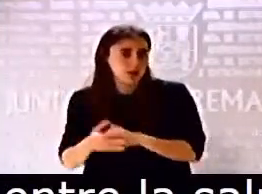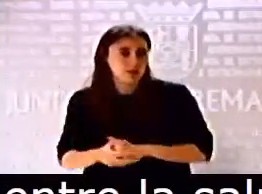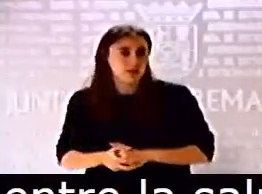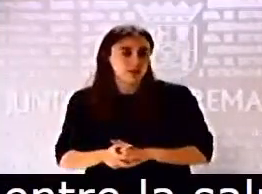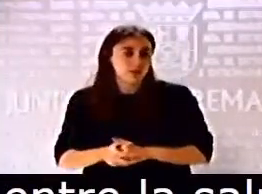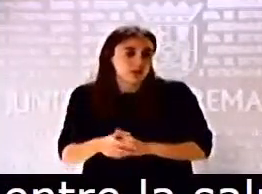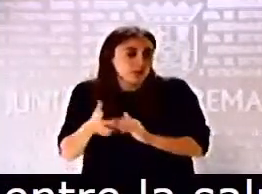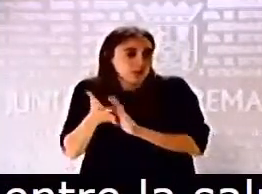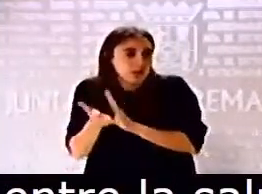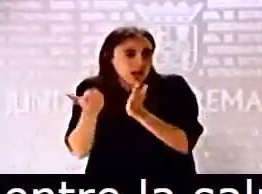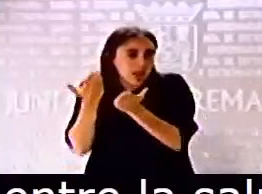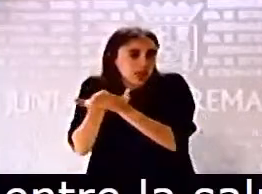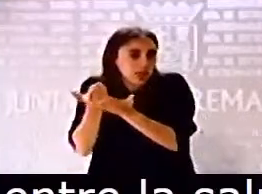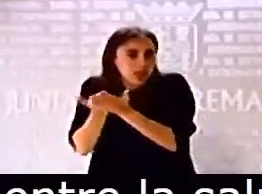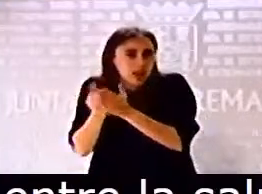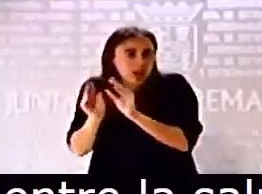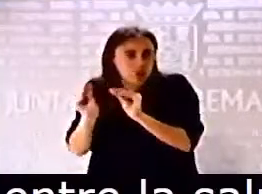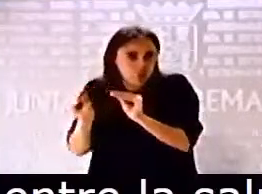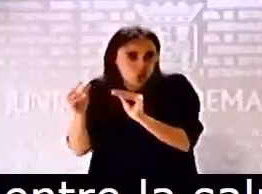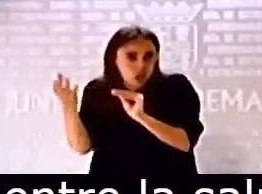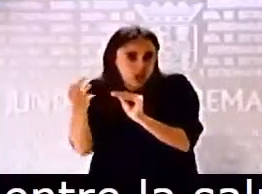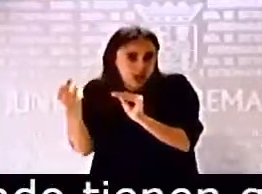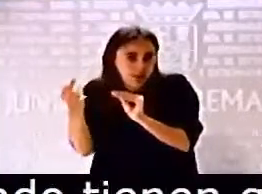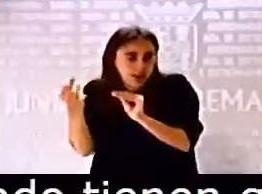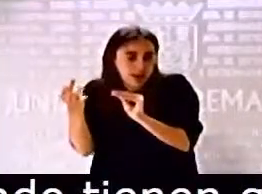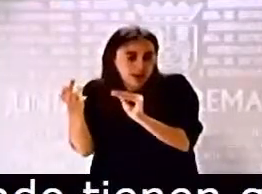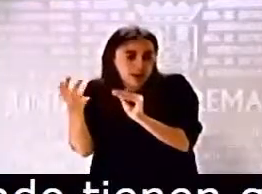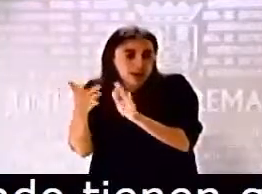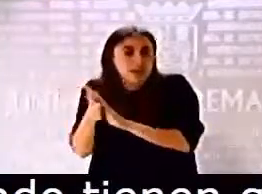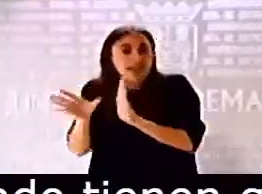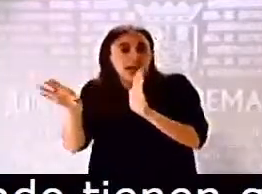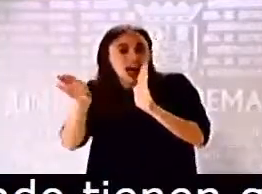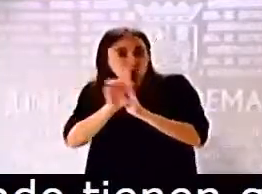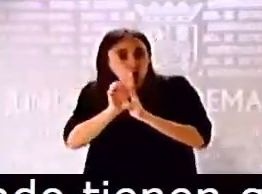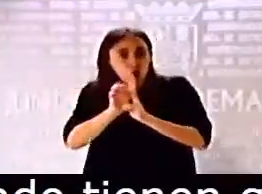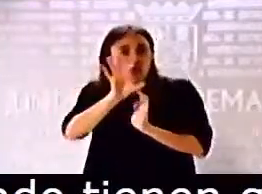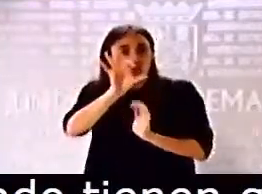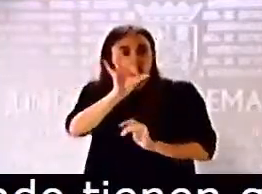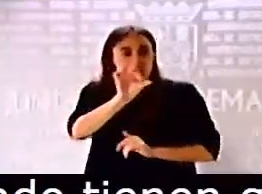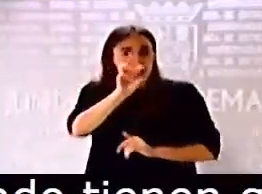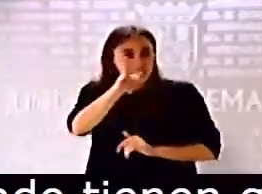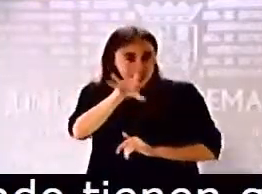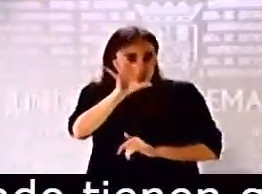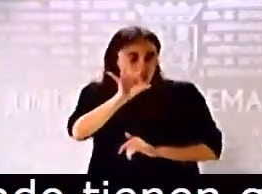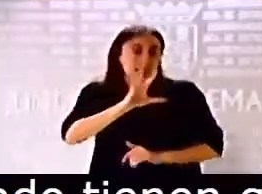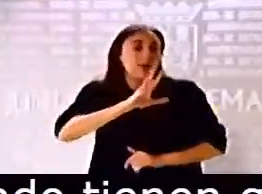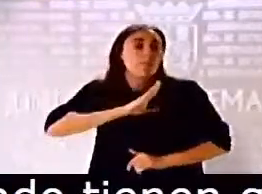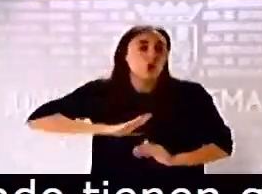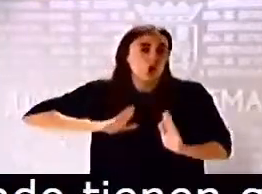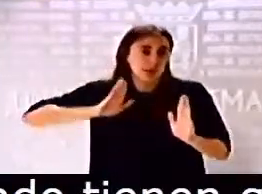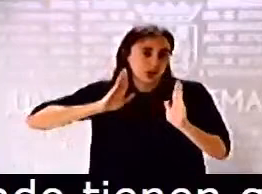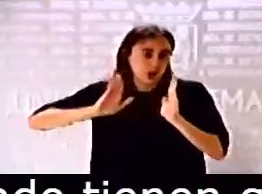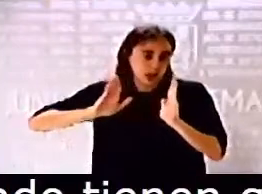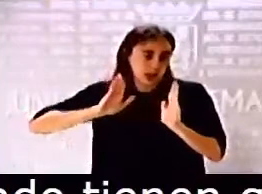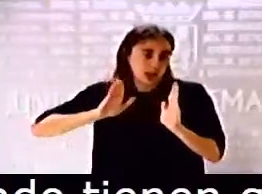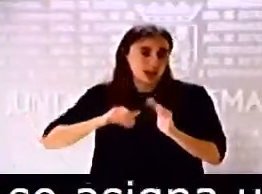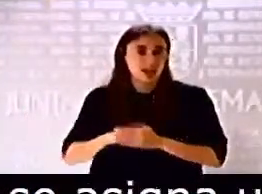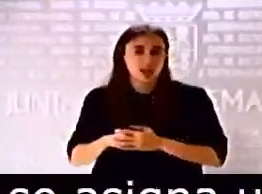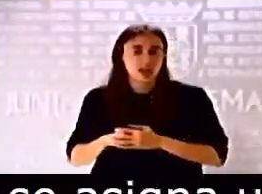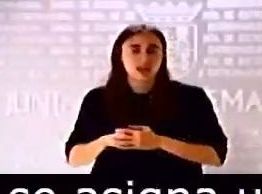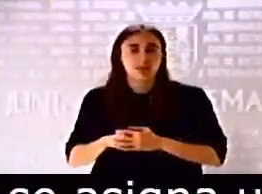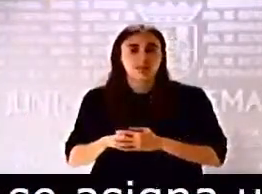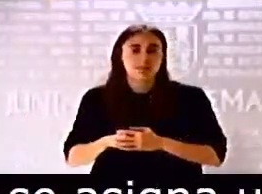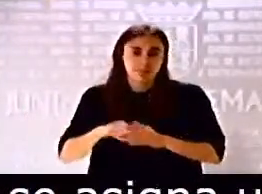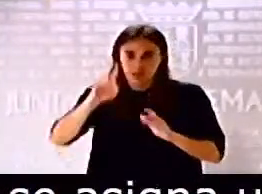Su certificado lo tienen que tener. Se les asigna un código SNS provisional,